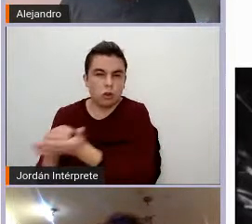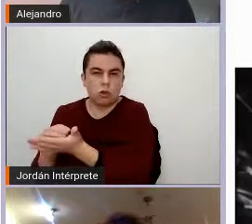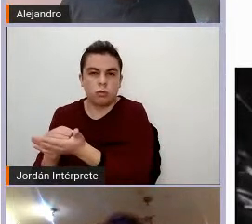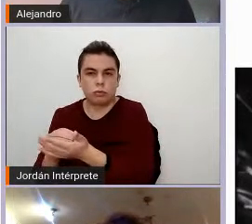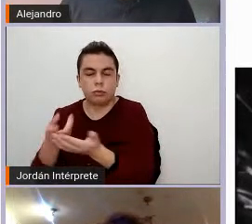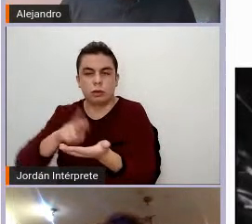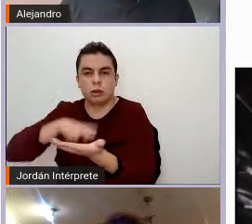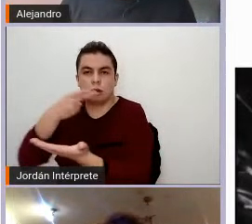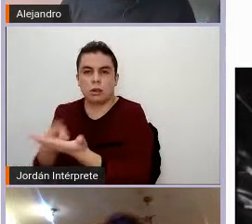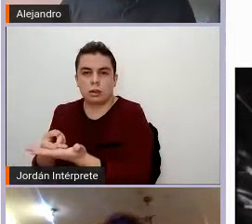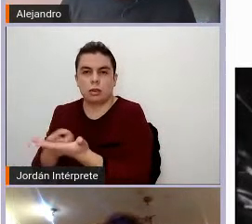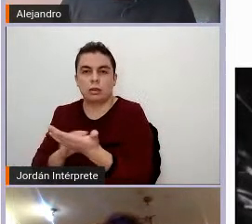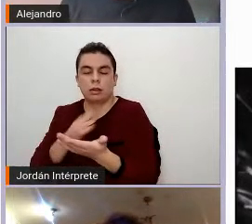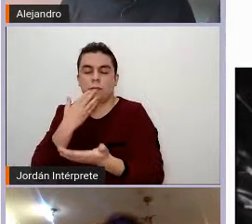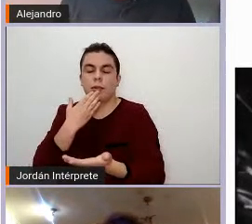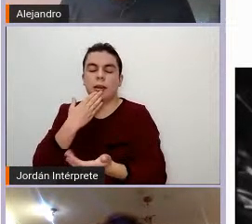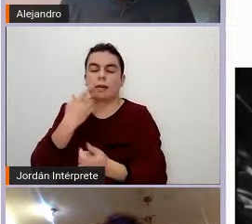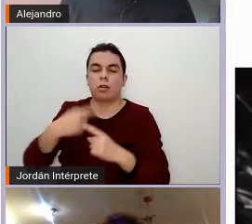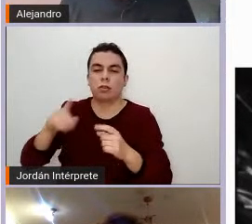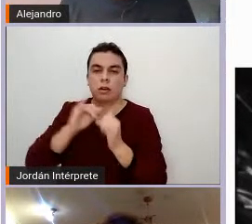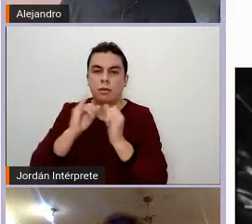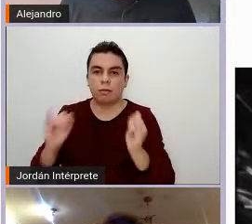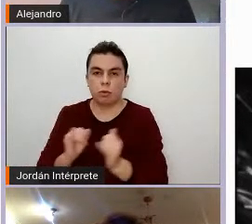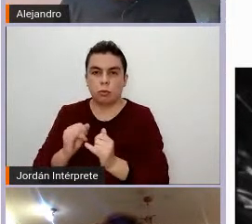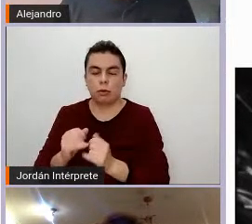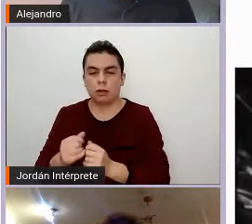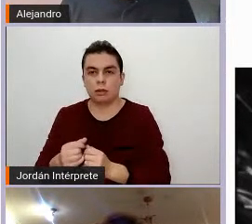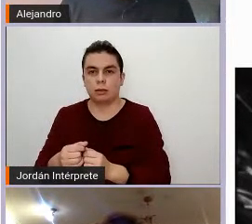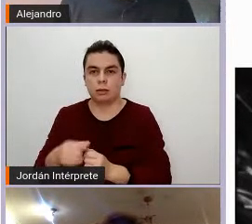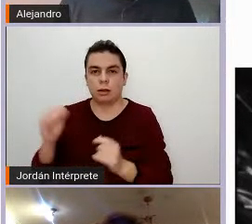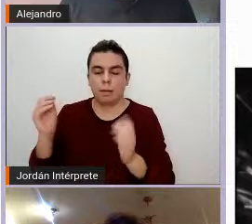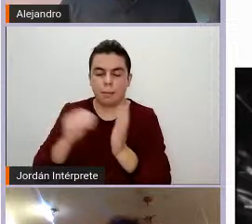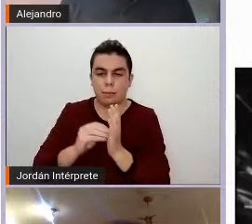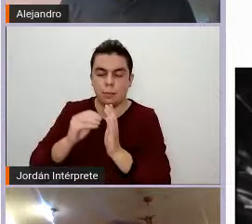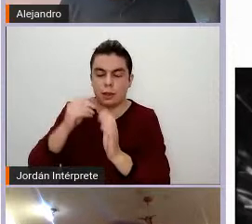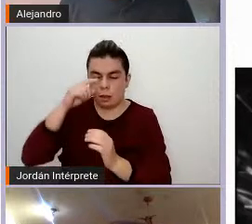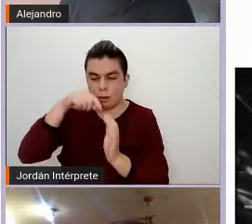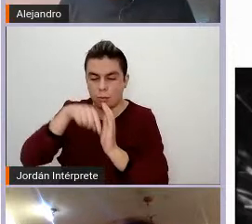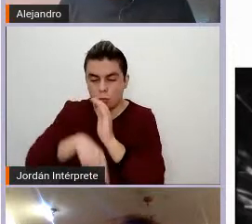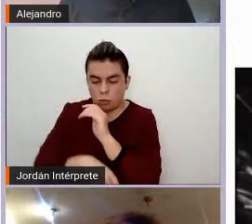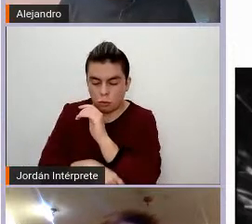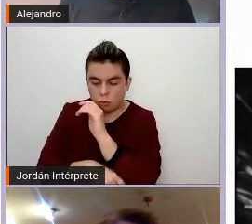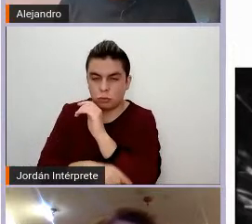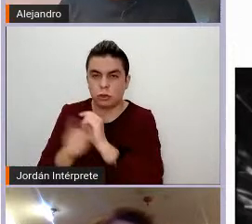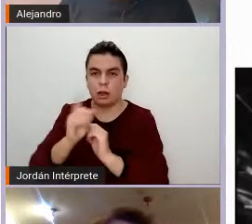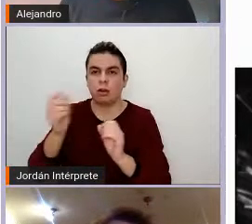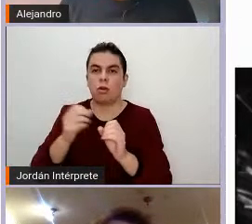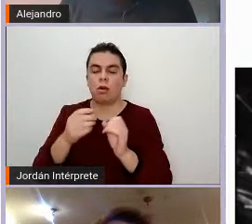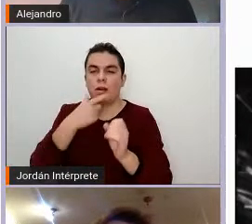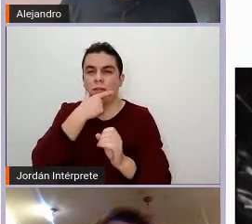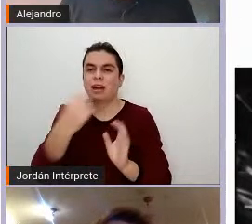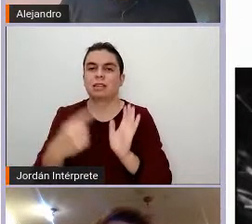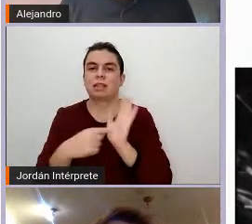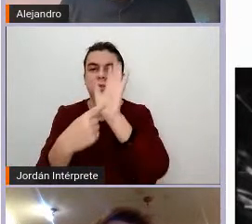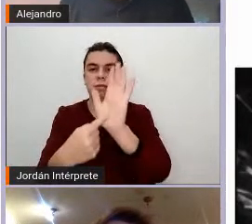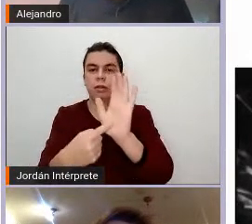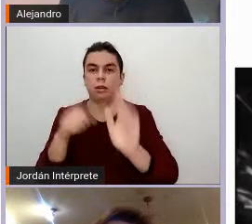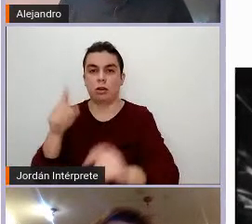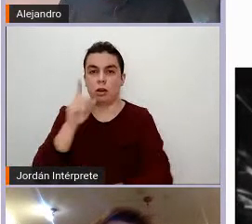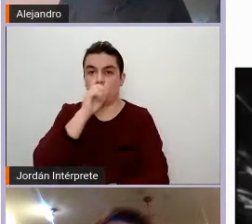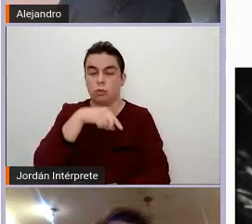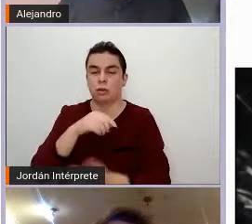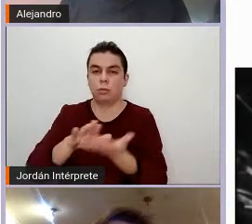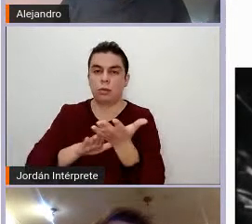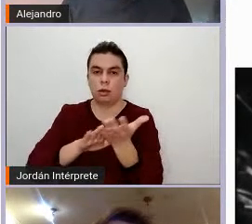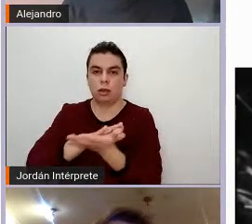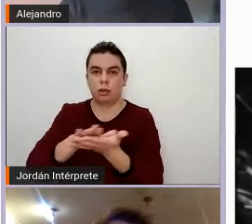posible encontrar otras formas más complejas y menos explícitas, como se mostrará en el último ejemplo que abordaré a